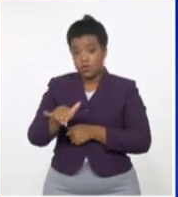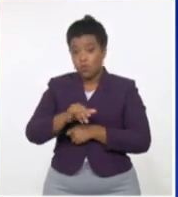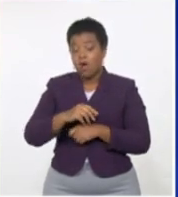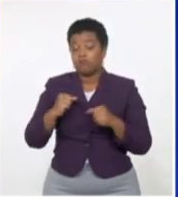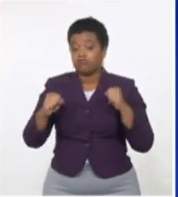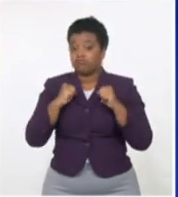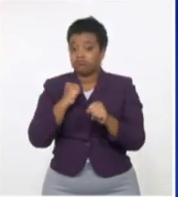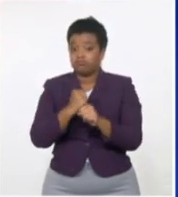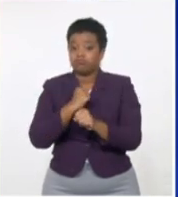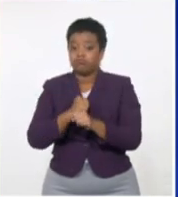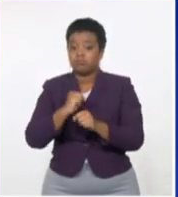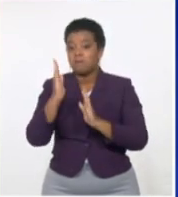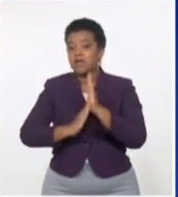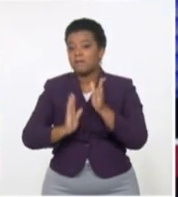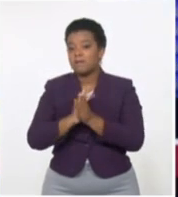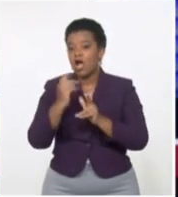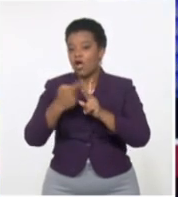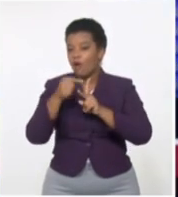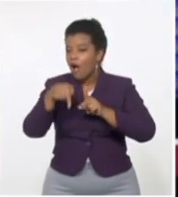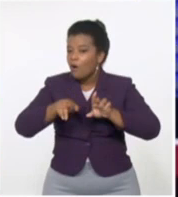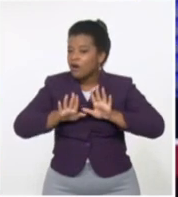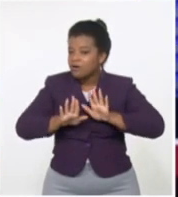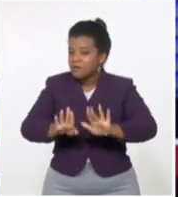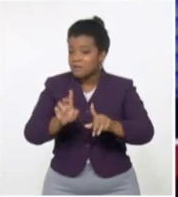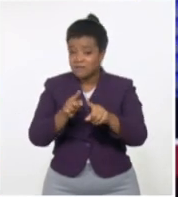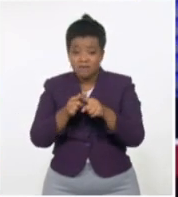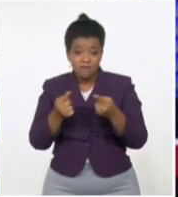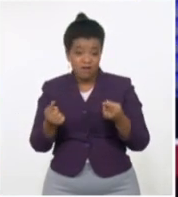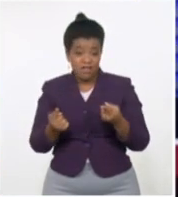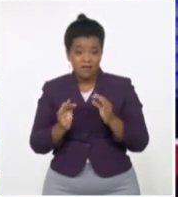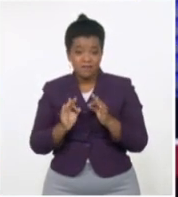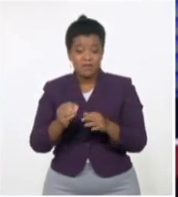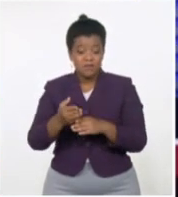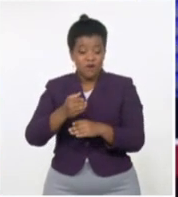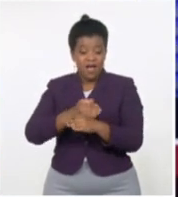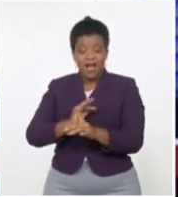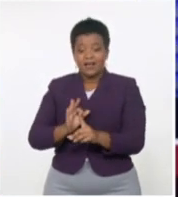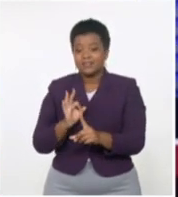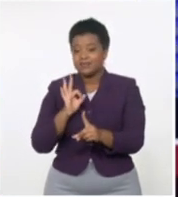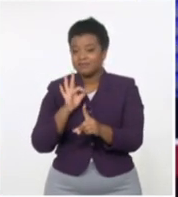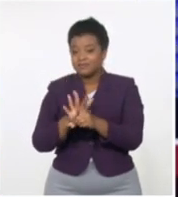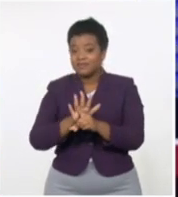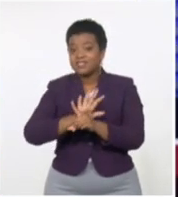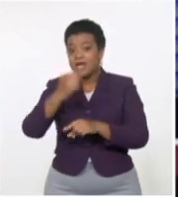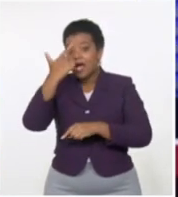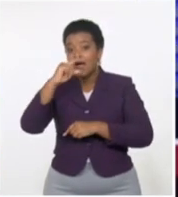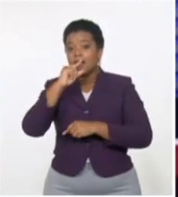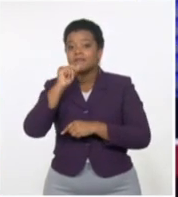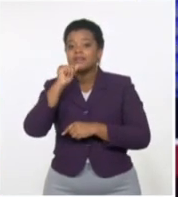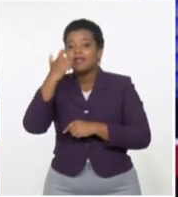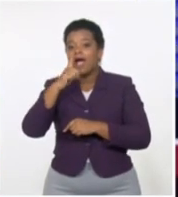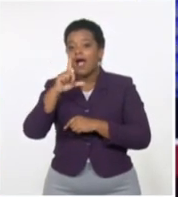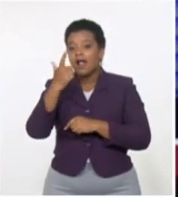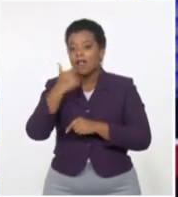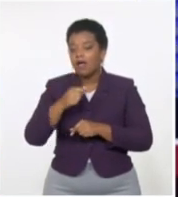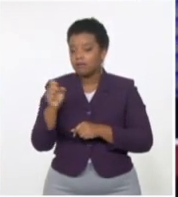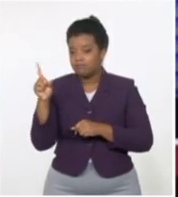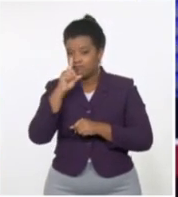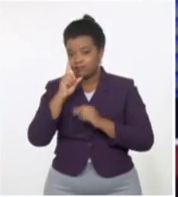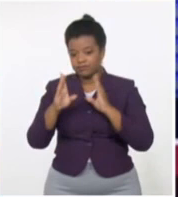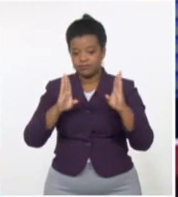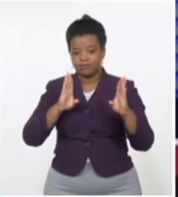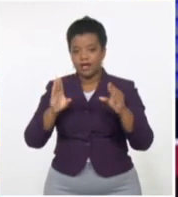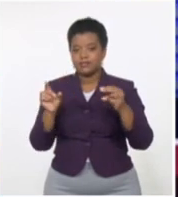este mes de mayo. Le proponemos una pausa porque, como decíamos al inicio, ya Abdala concluyó la fase 3 de ensayos